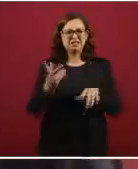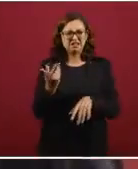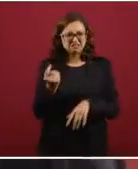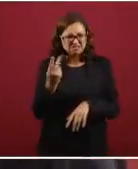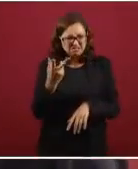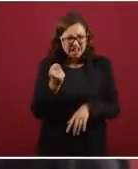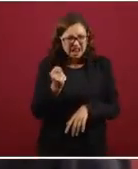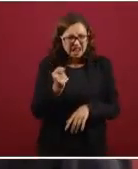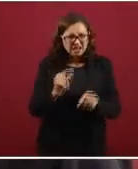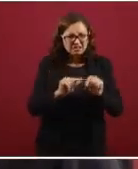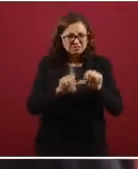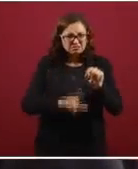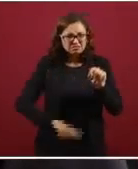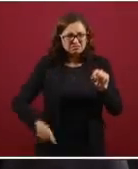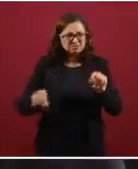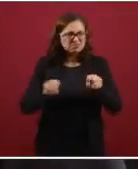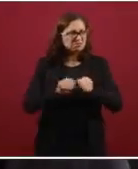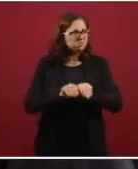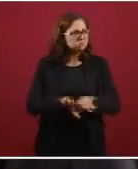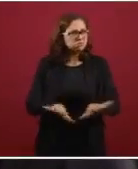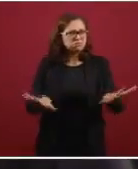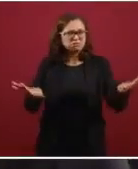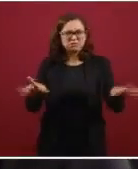haber. Eso